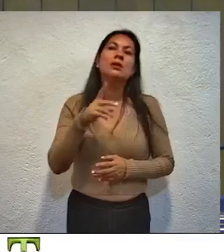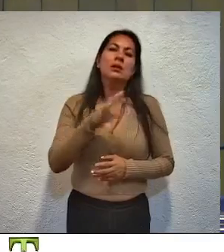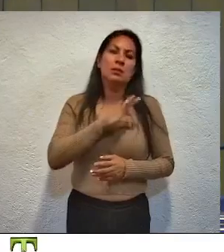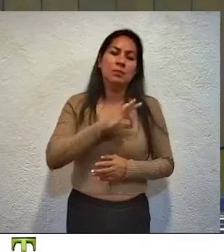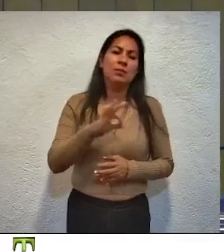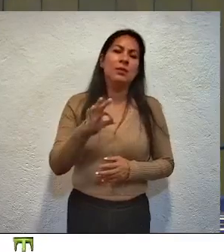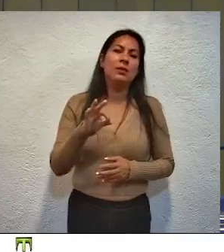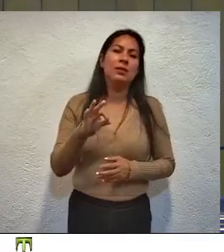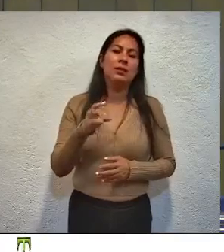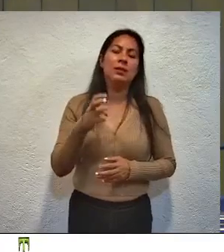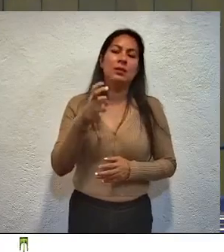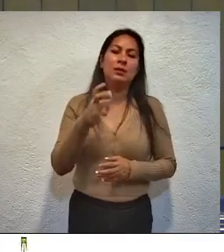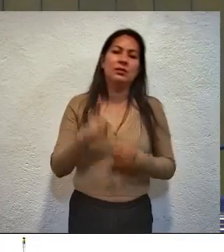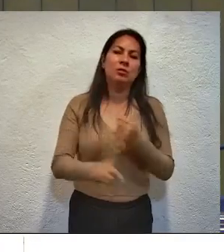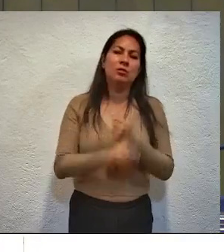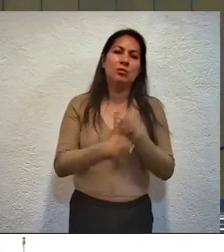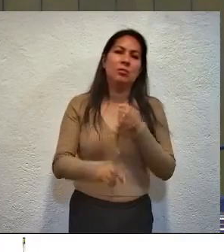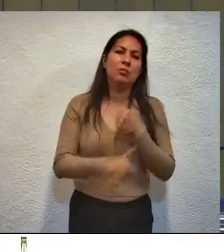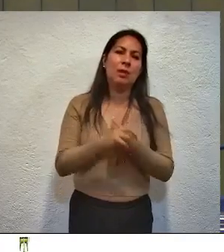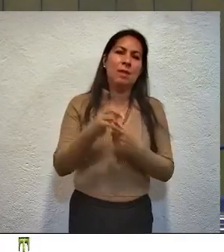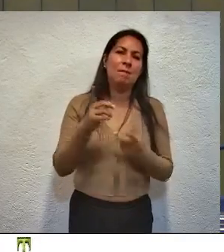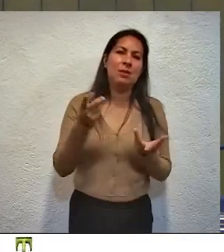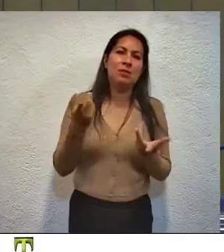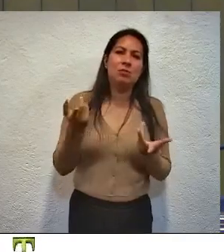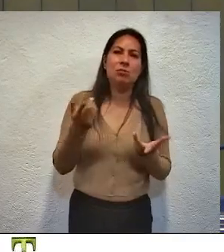a tener este tipo de problemáticas o de